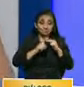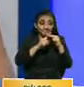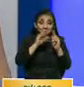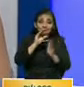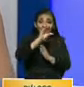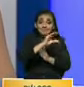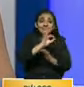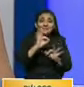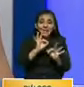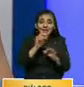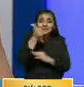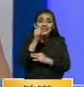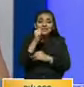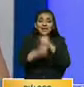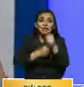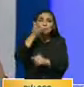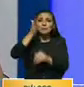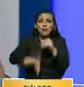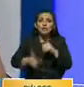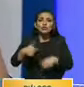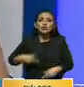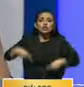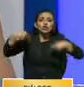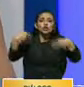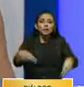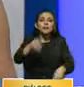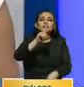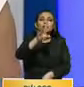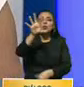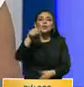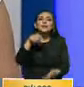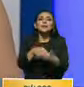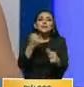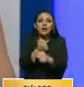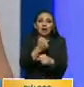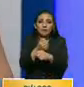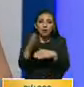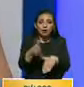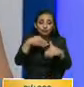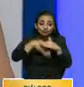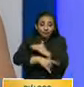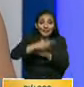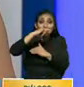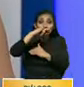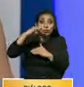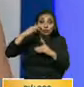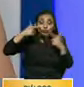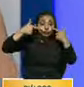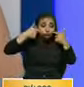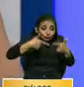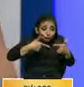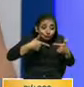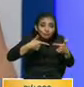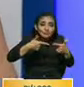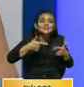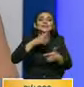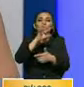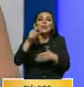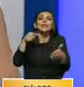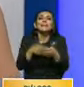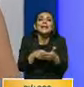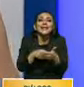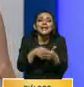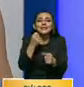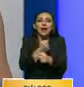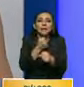plazo, crearé 140 mil plazas de trabajo. Con las guarderías, 50 mil empleos. Con el emprendimiento